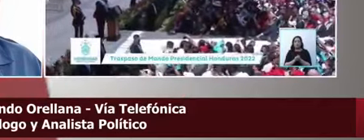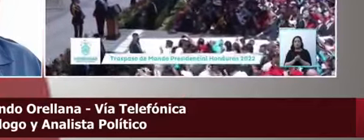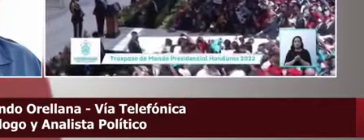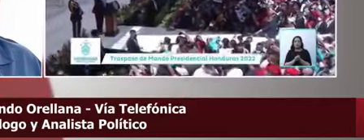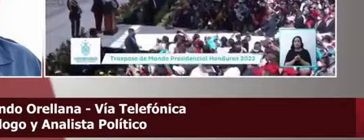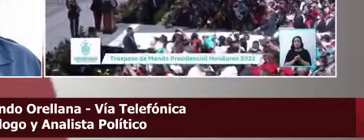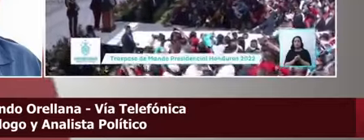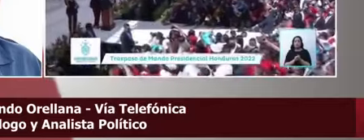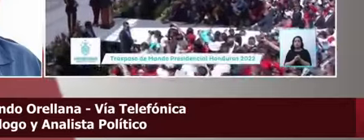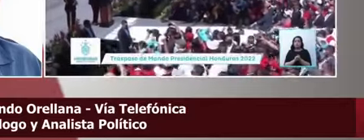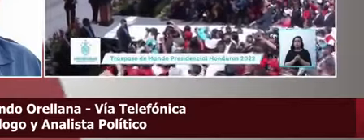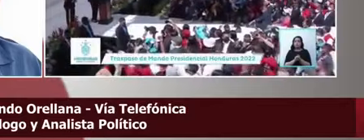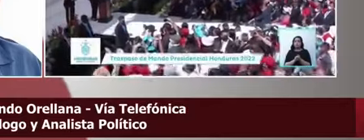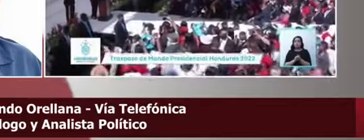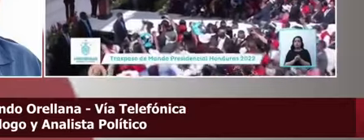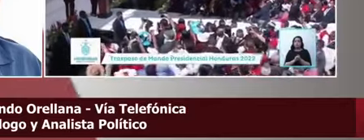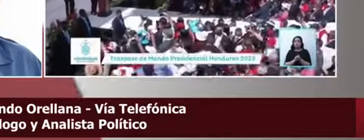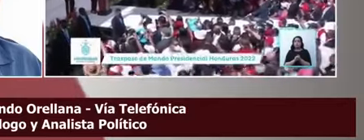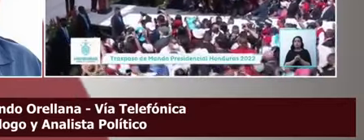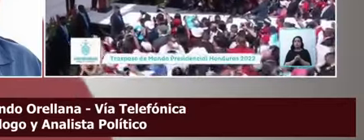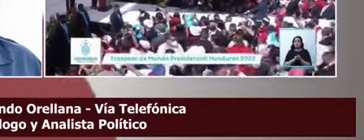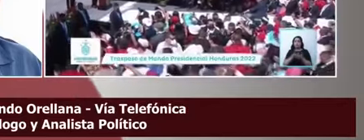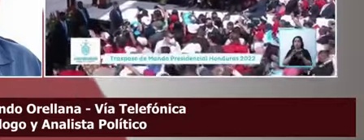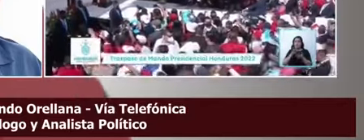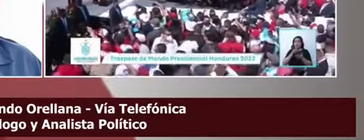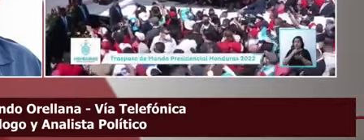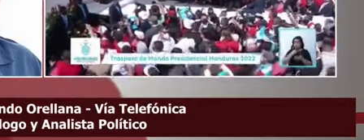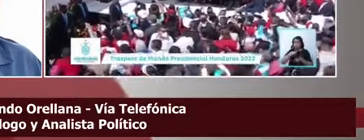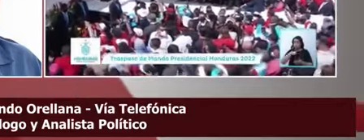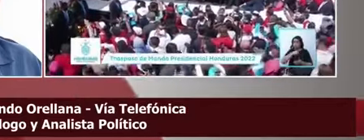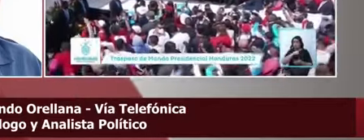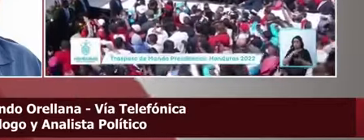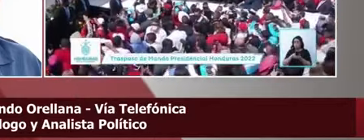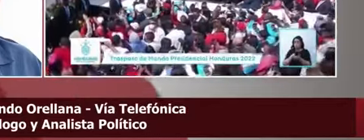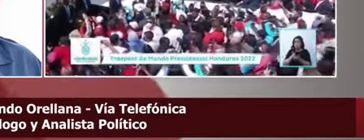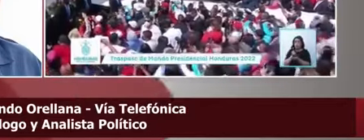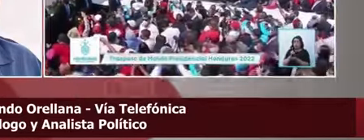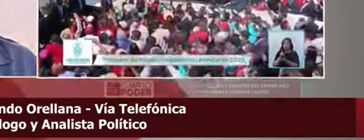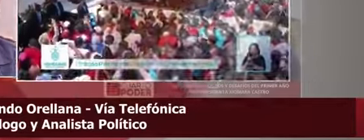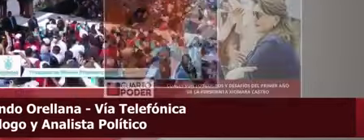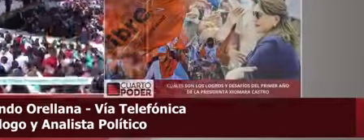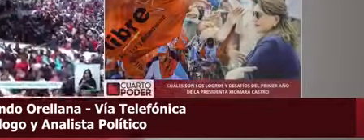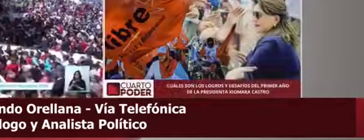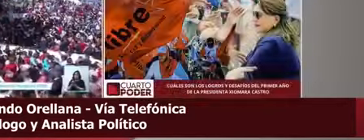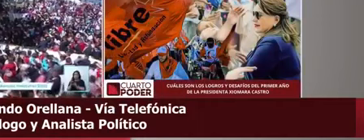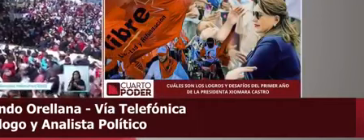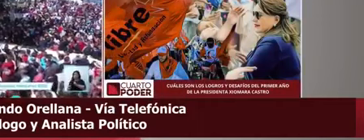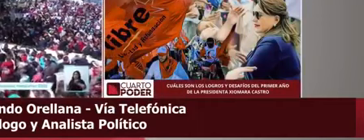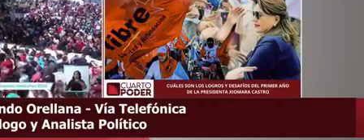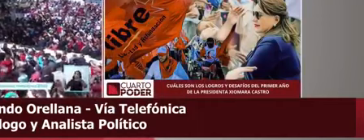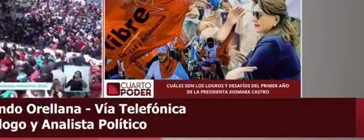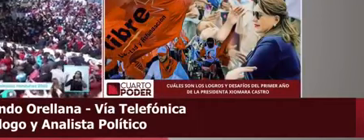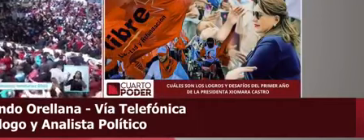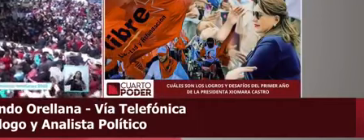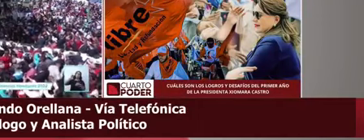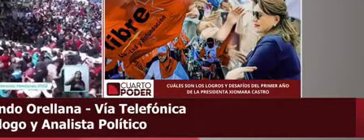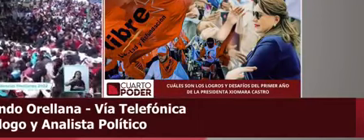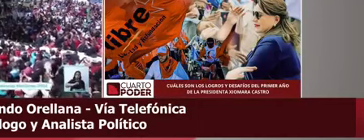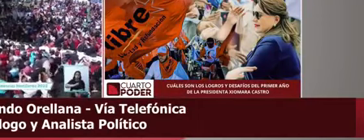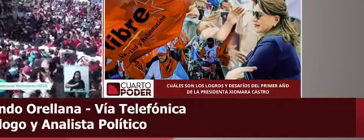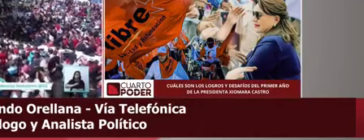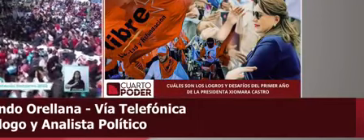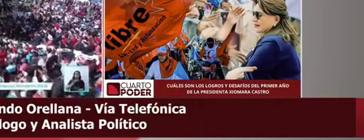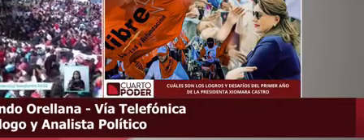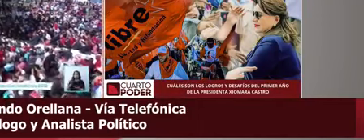escucha, mágica, como nos plantean algunos. Armando, si me escucha, la consulta como estudioso del comportamiento de la sociedad,